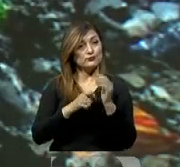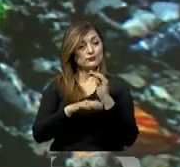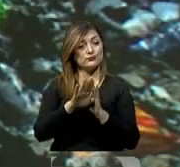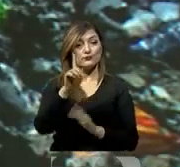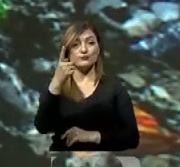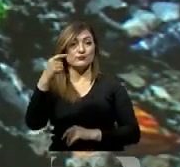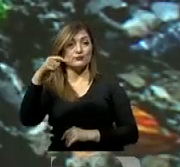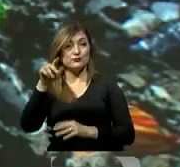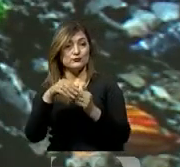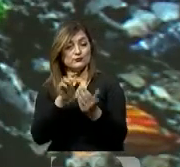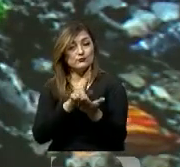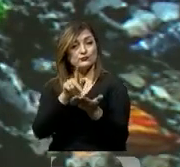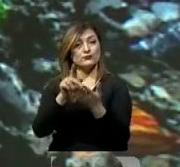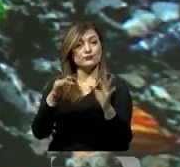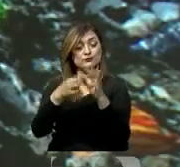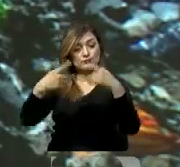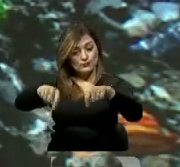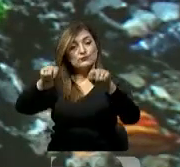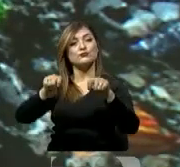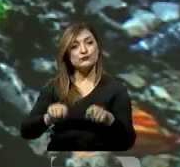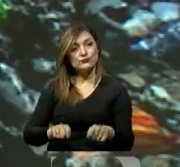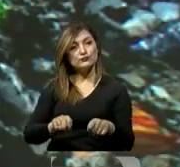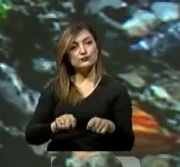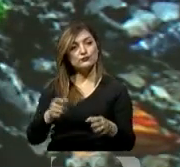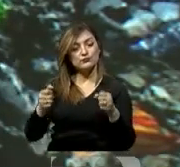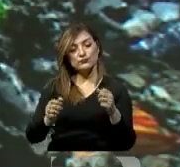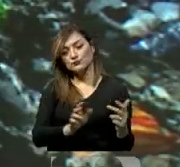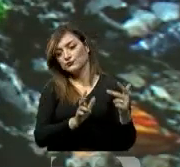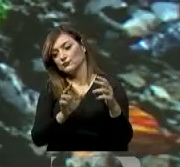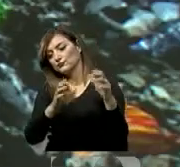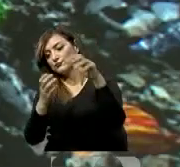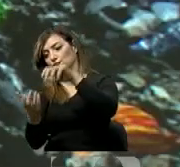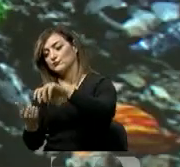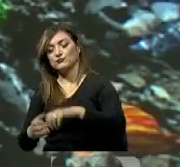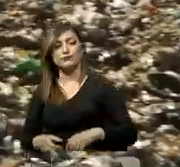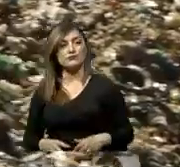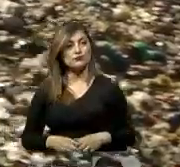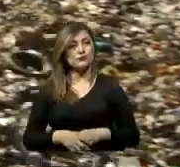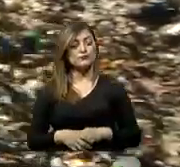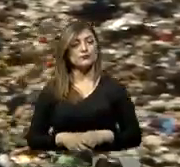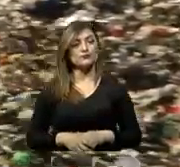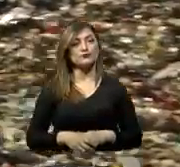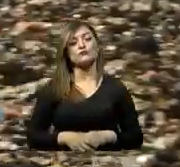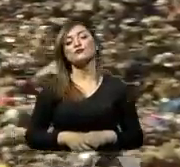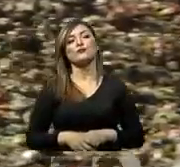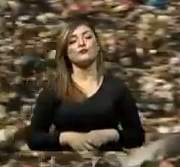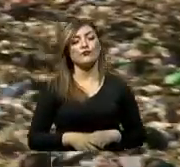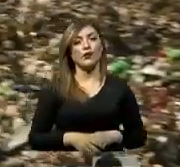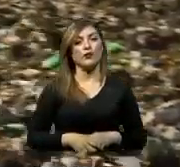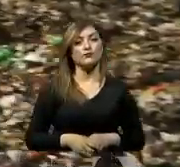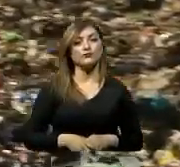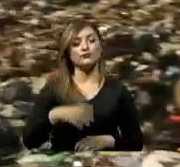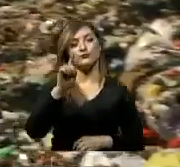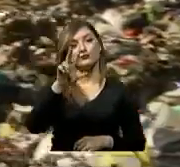de $1 millón como parte del convenio para que puedan depositar sus desechos en Ilinga. Son alrededor de